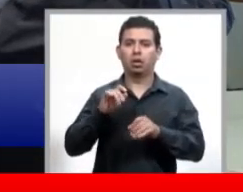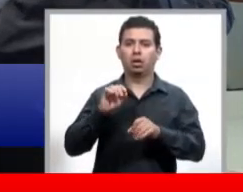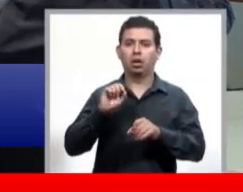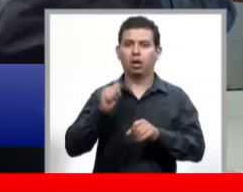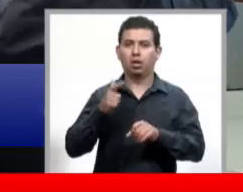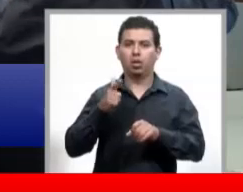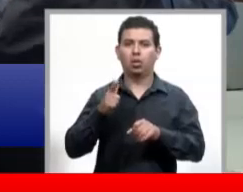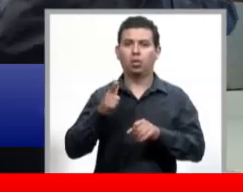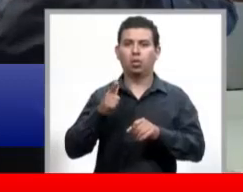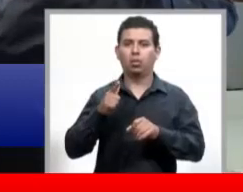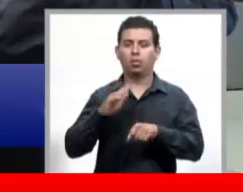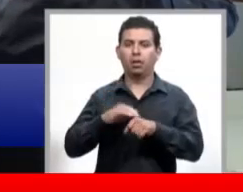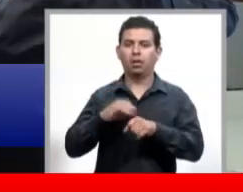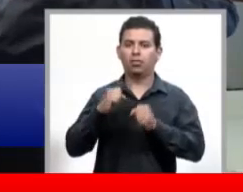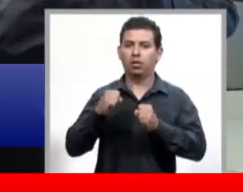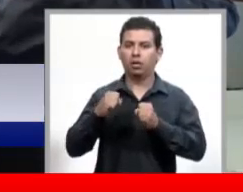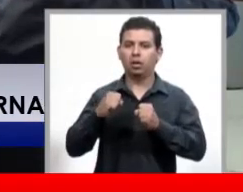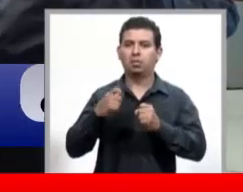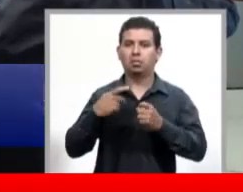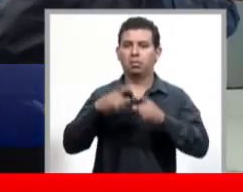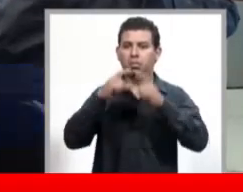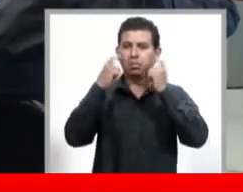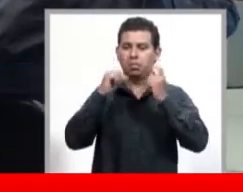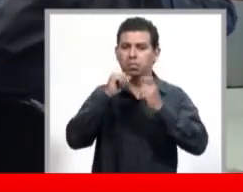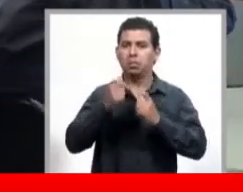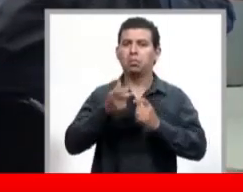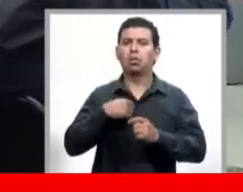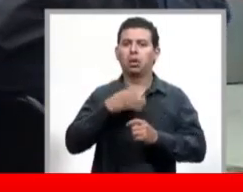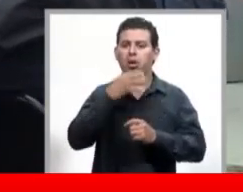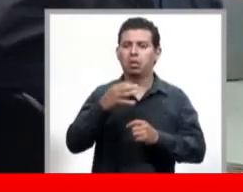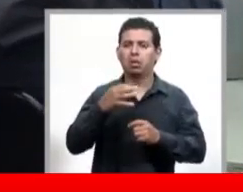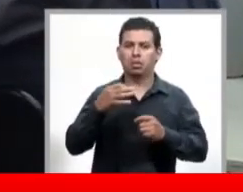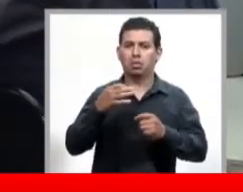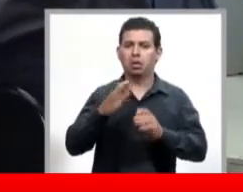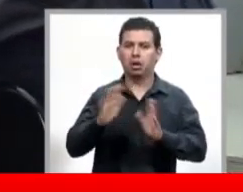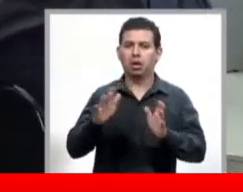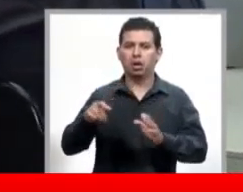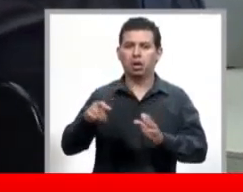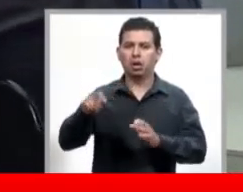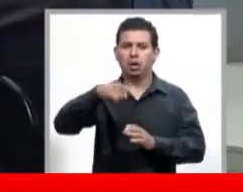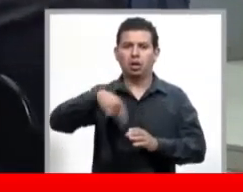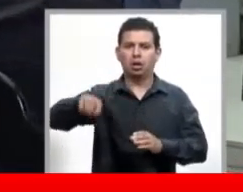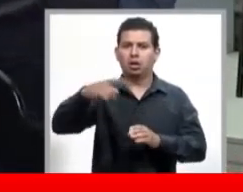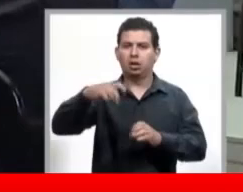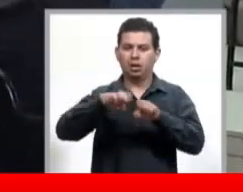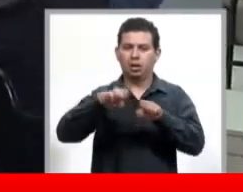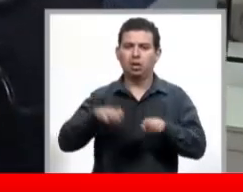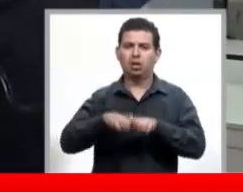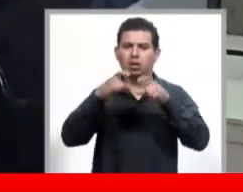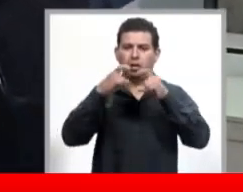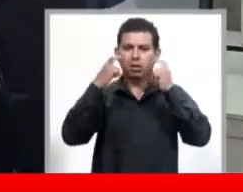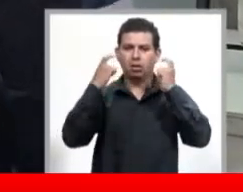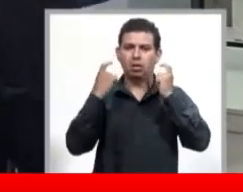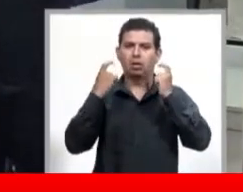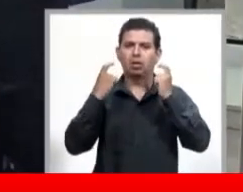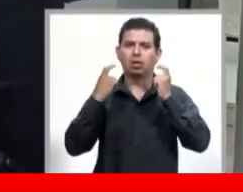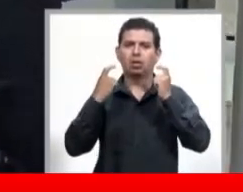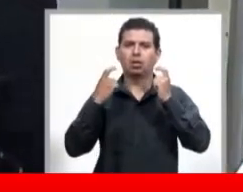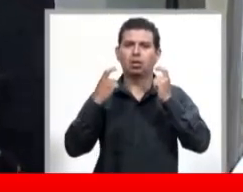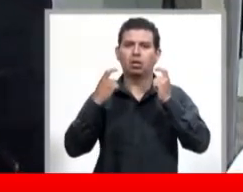sé. ¿El gobierno tiene garantizado que todos los negocios que venden cubrebocas tengan